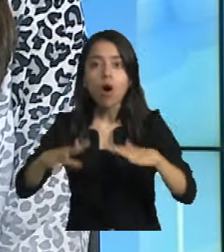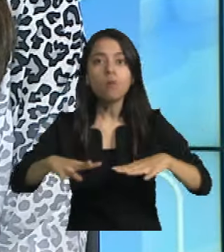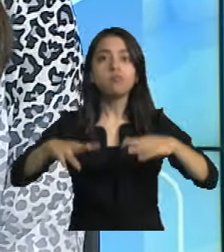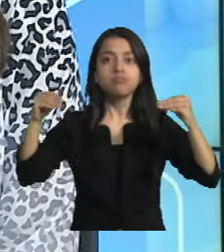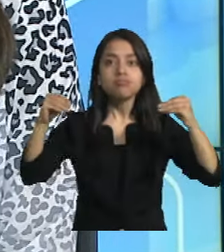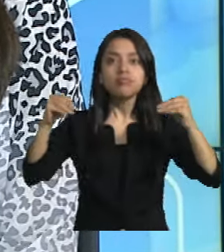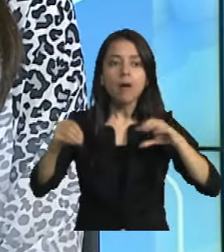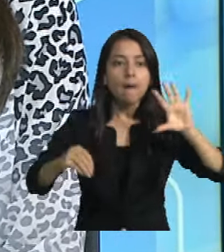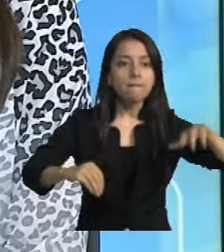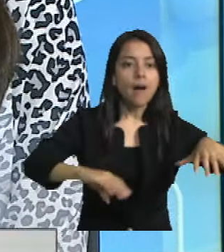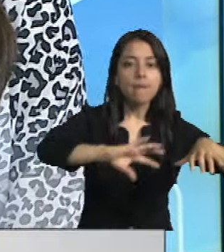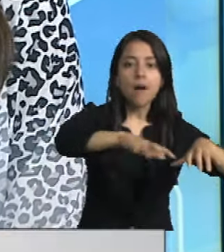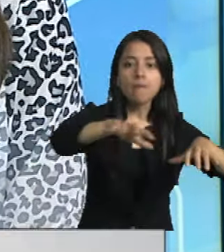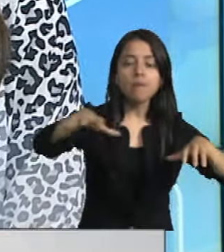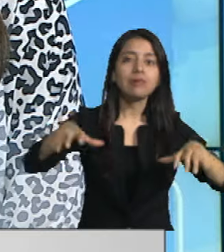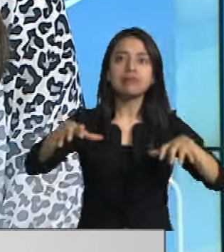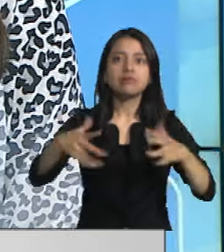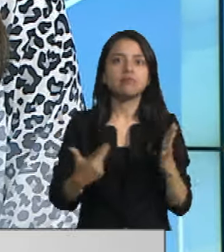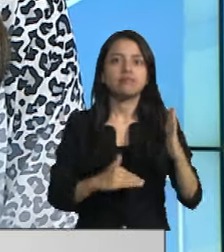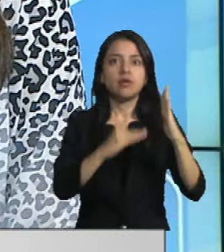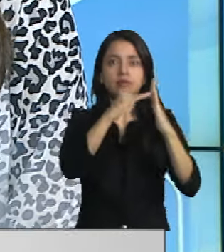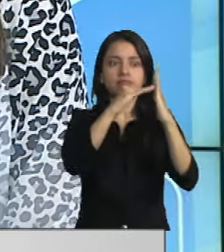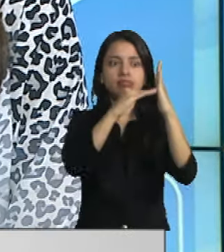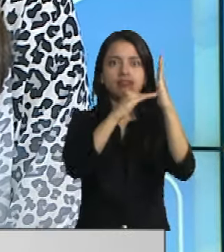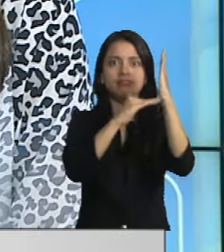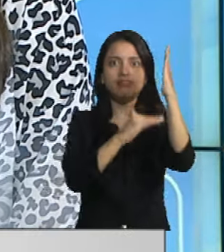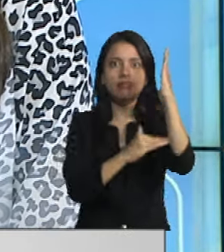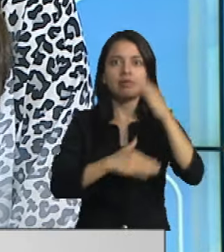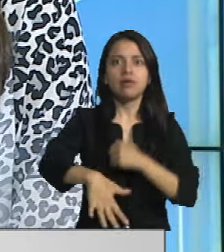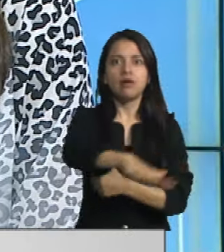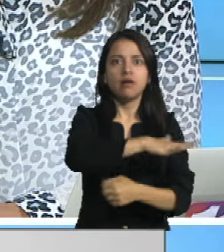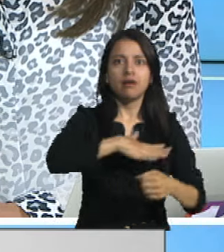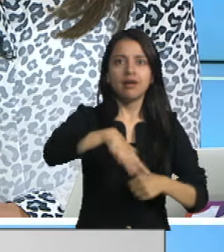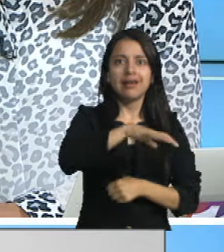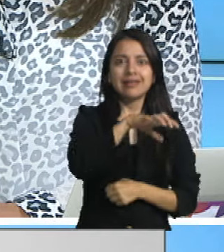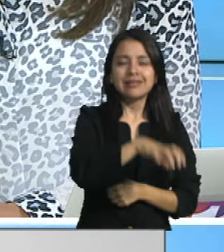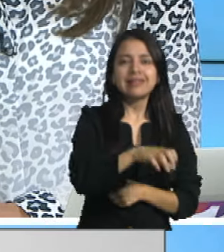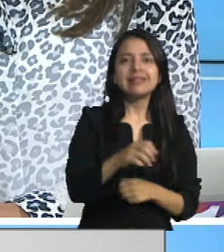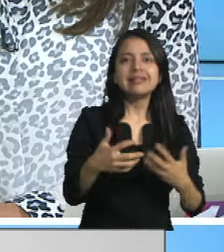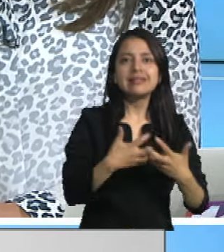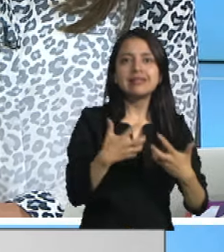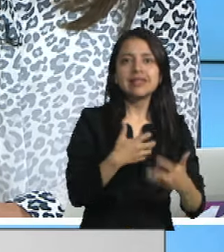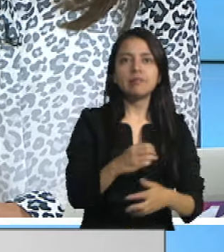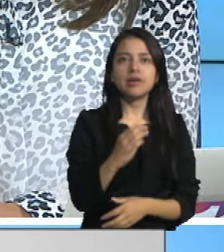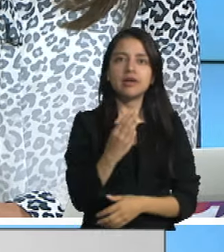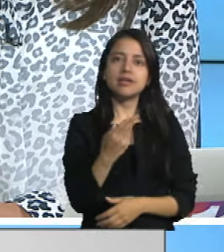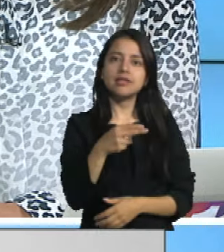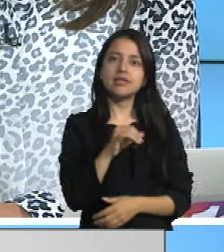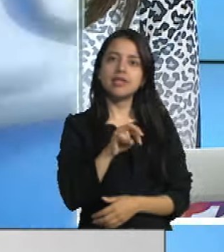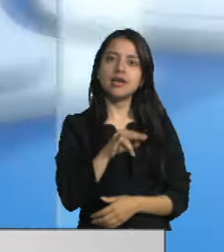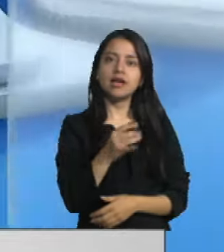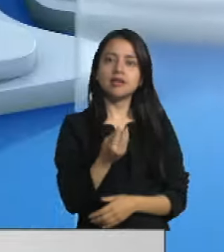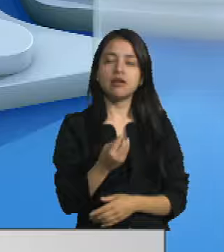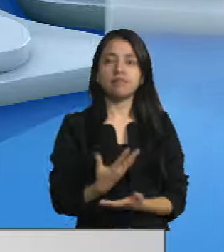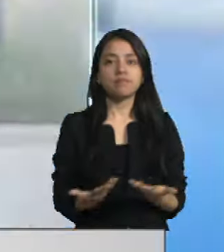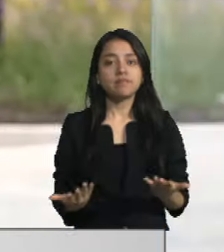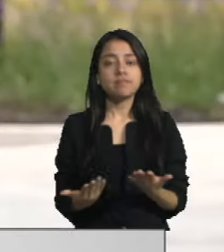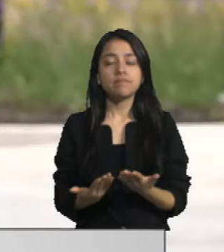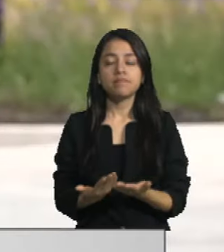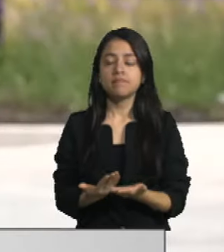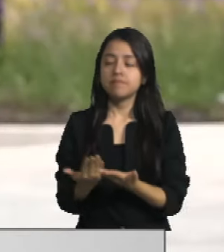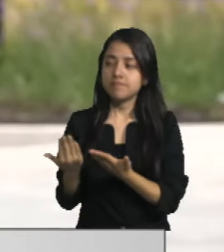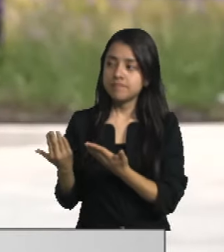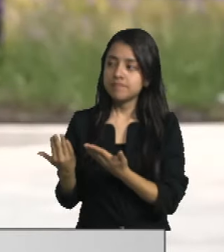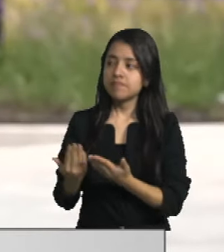Chingaza continúa en estado crítico y el alcalde Galán anunció el día cero. Nicolás tiene todos los detalles. Nicolás, muy buenas tardes.